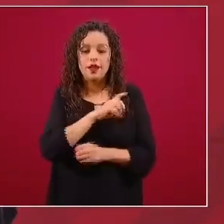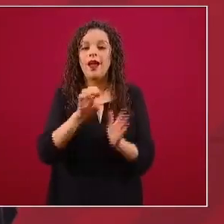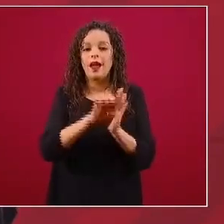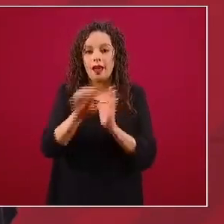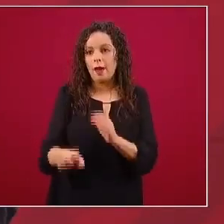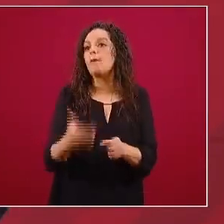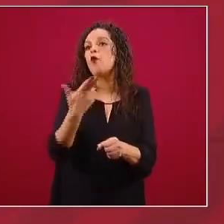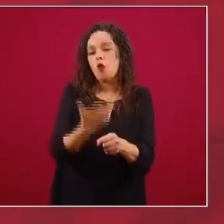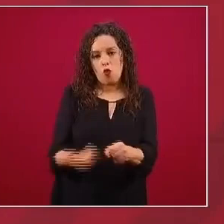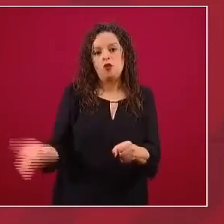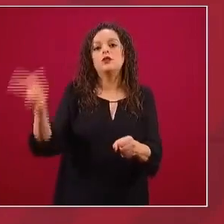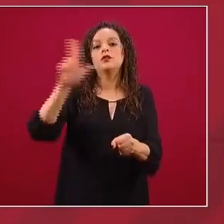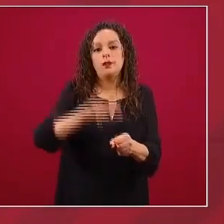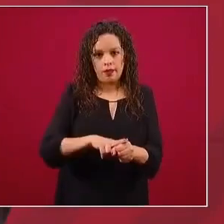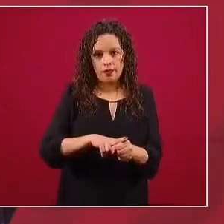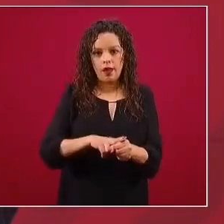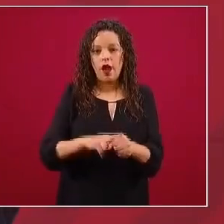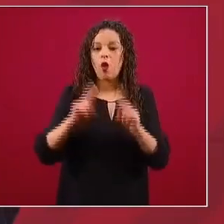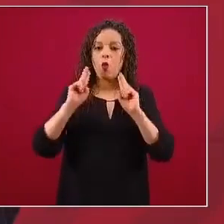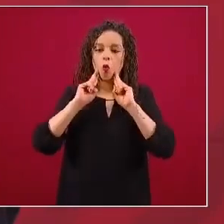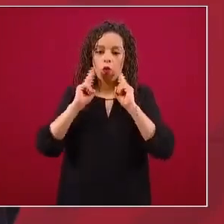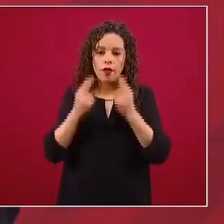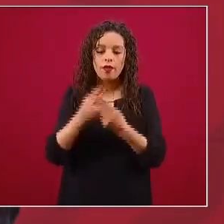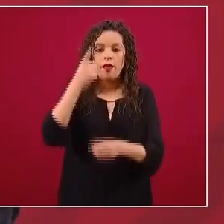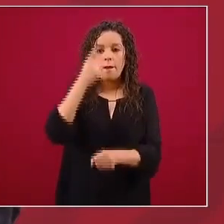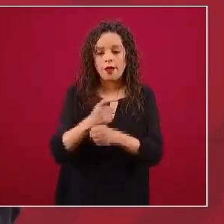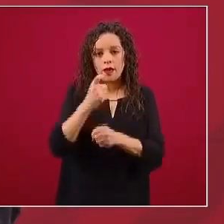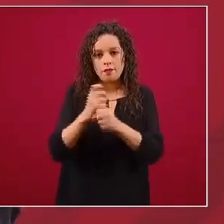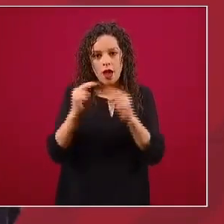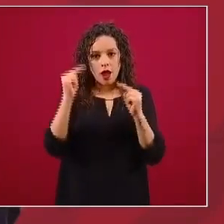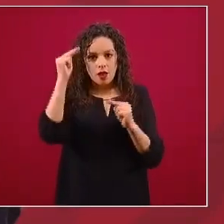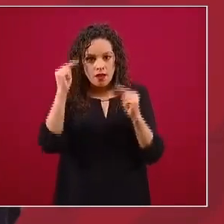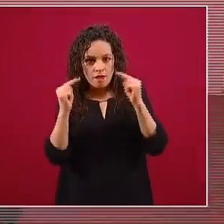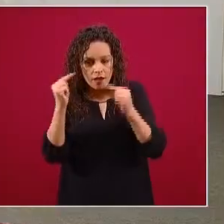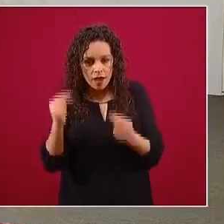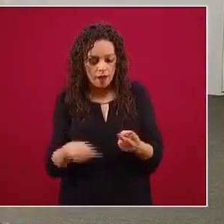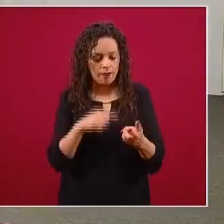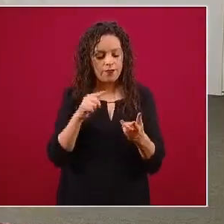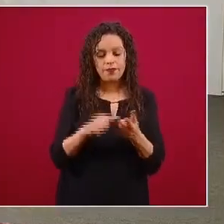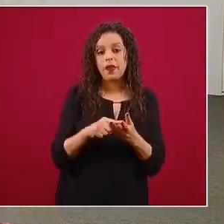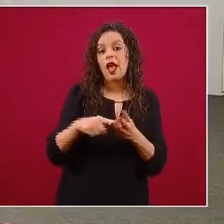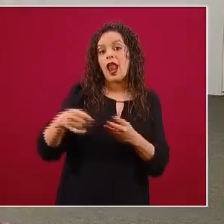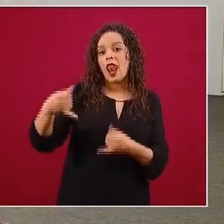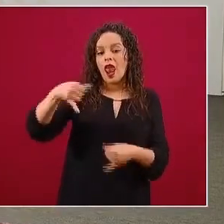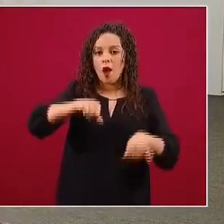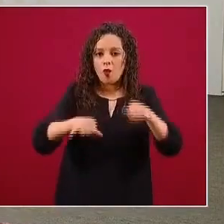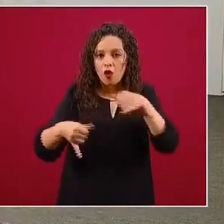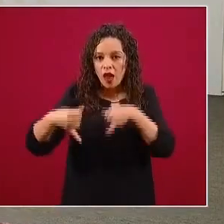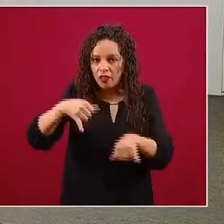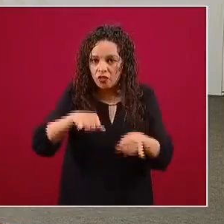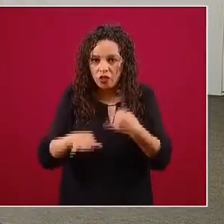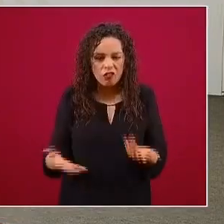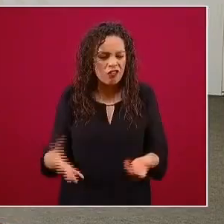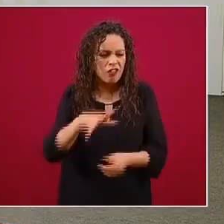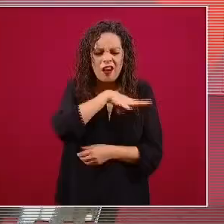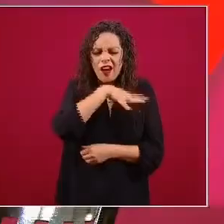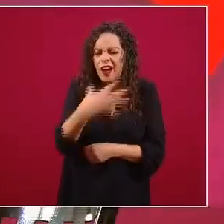hospitales, las unidades de primer nivel, los laboratorios, en general cualquier espacio